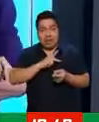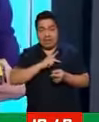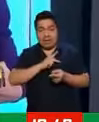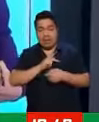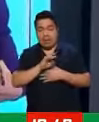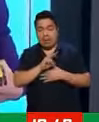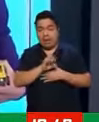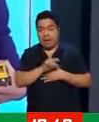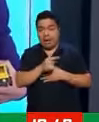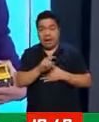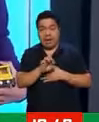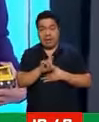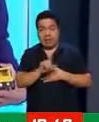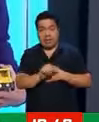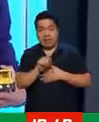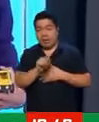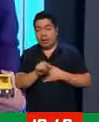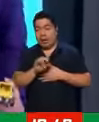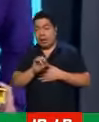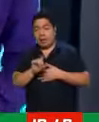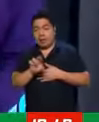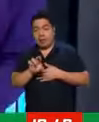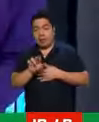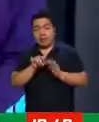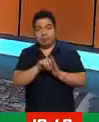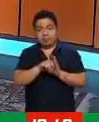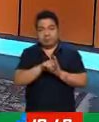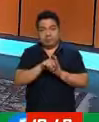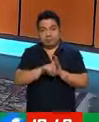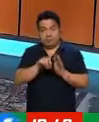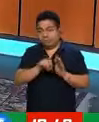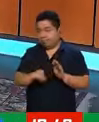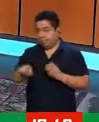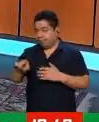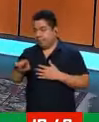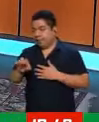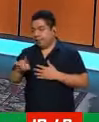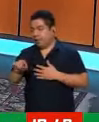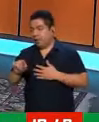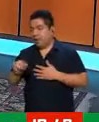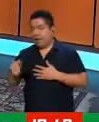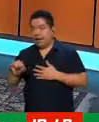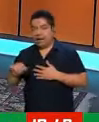es valentingarcia.actor en Instagram. ¿Y usted cómo se llama? Ceci Ortega.